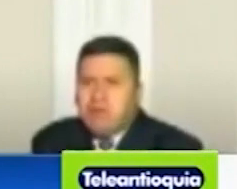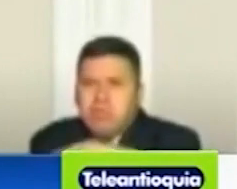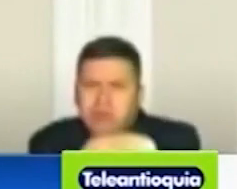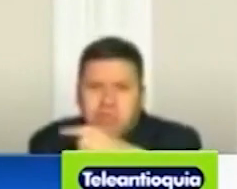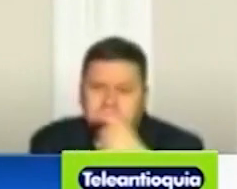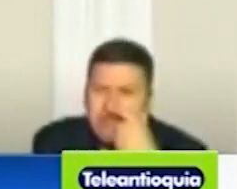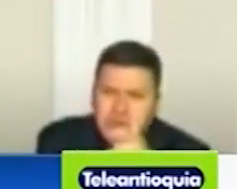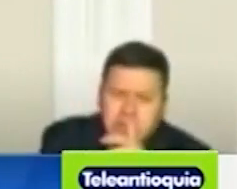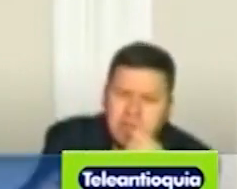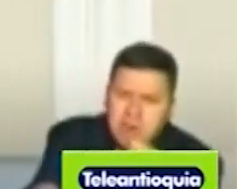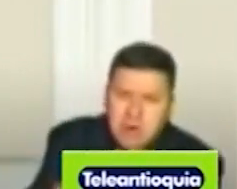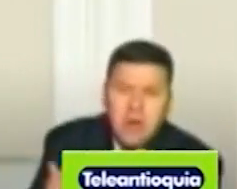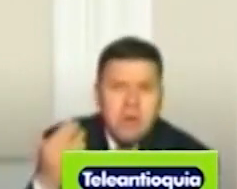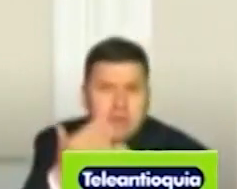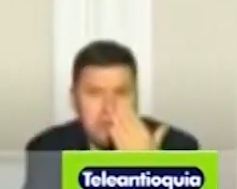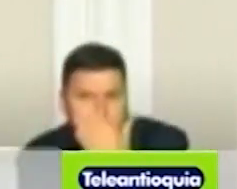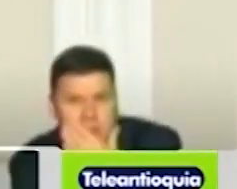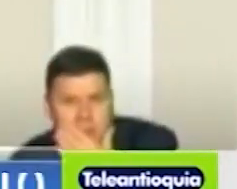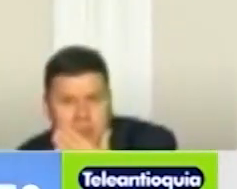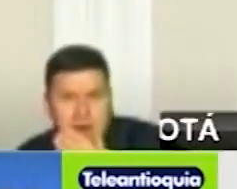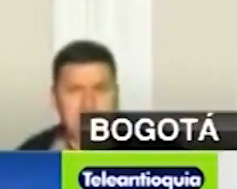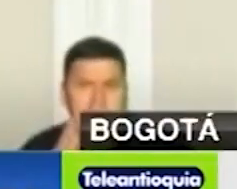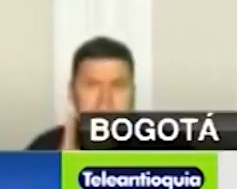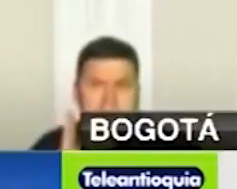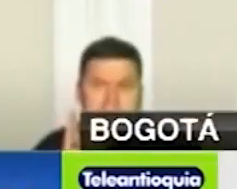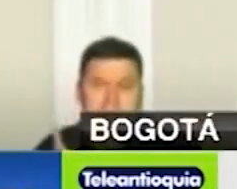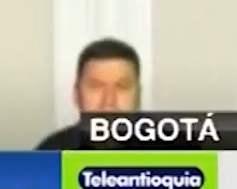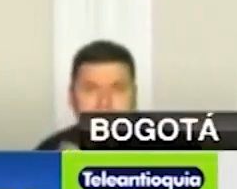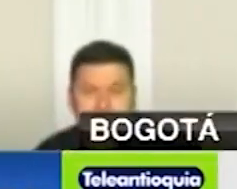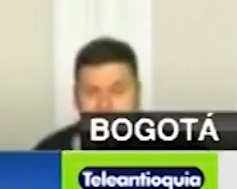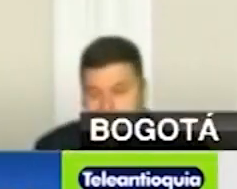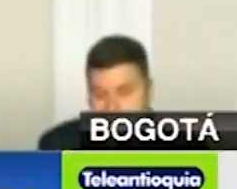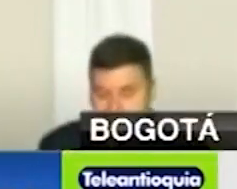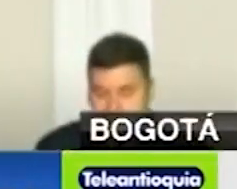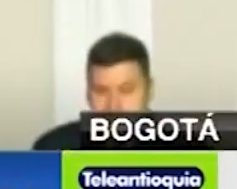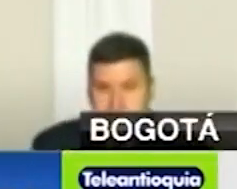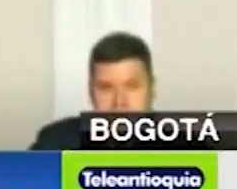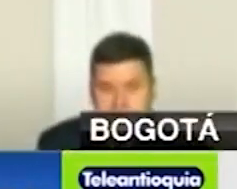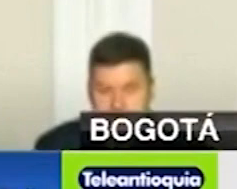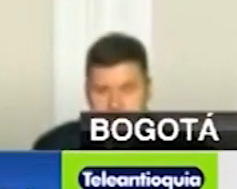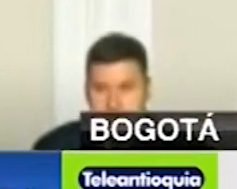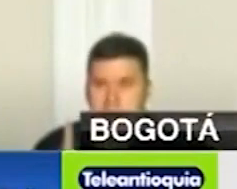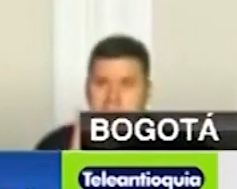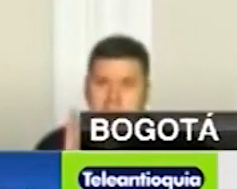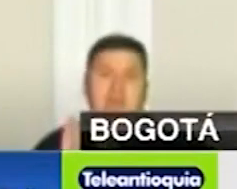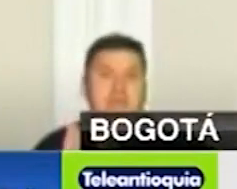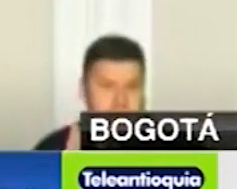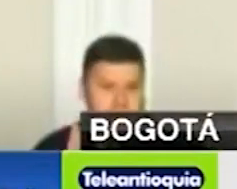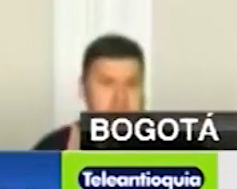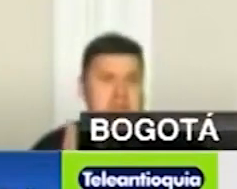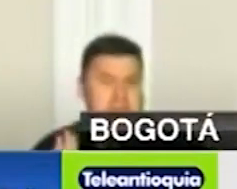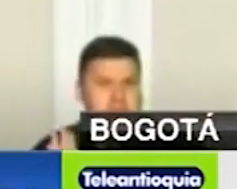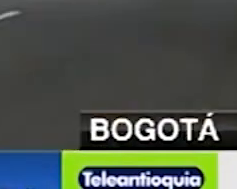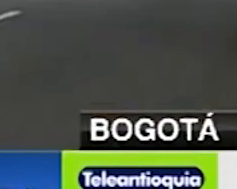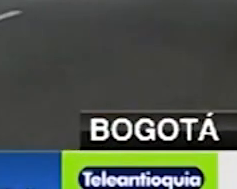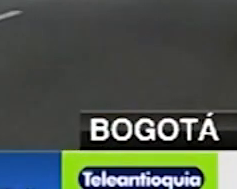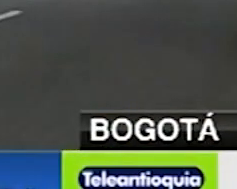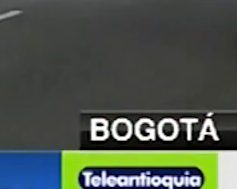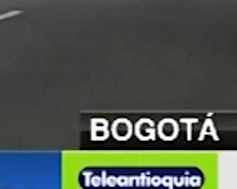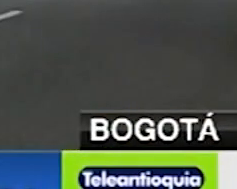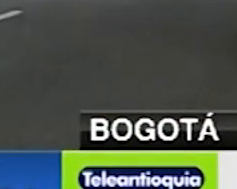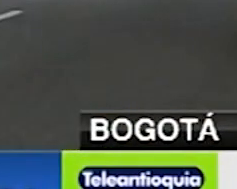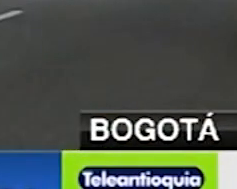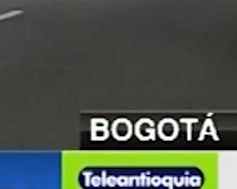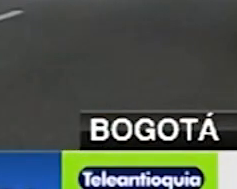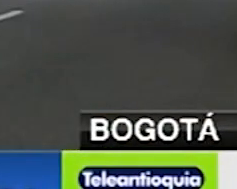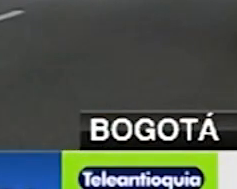siguen facilitando pilotos con previa autorización del Ministerio de Salud y el Ministerio del Interior. El presidente Duque fue enfático